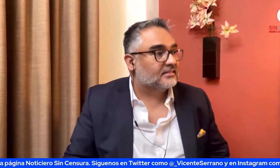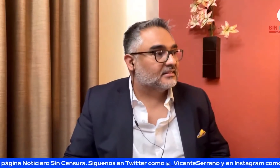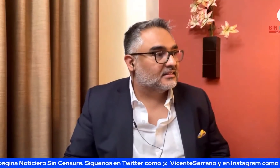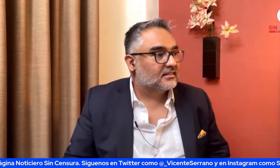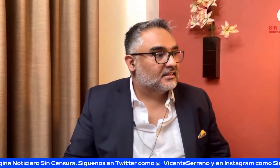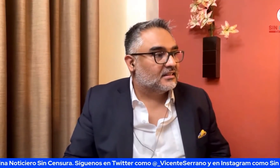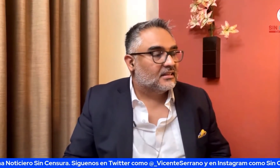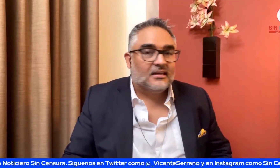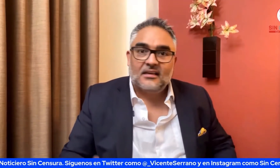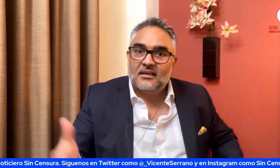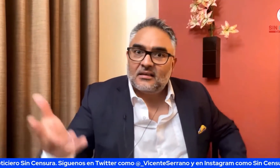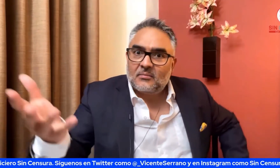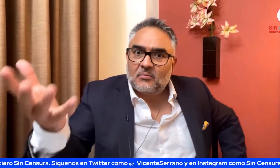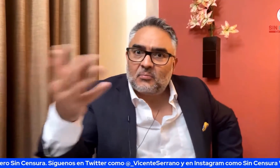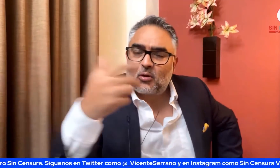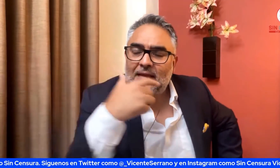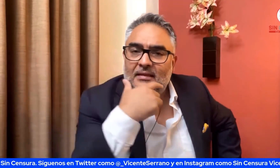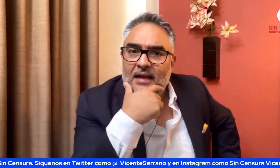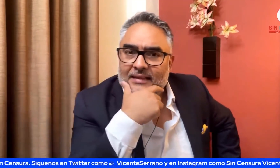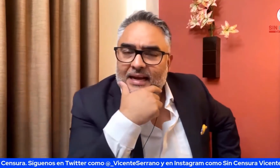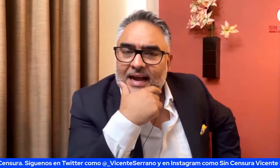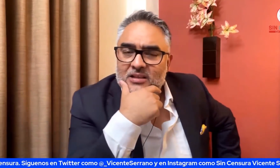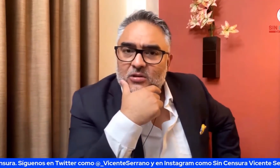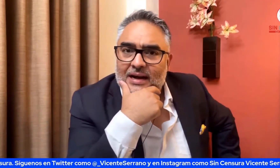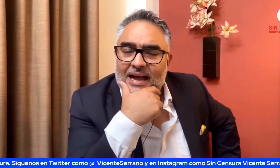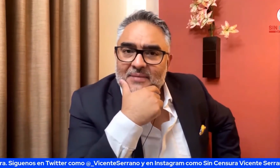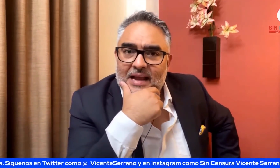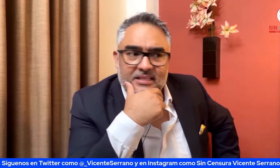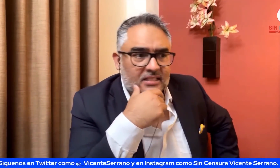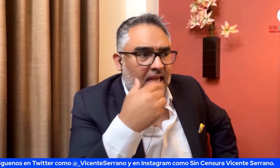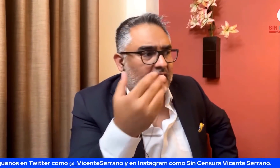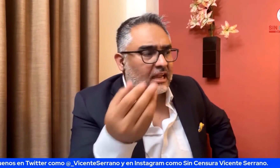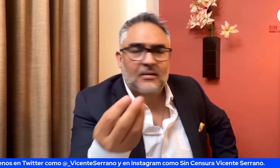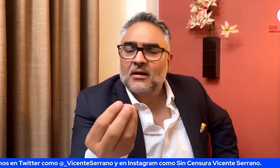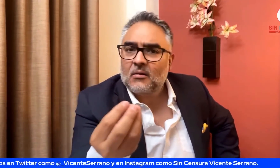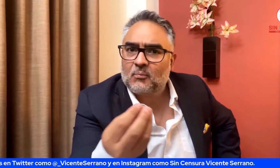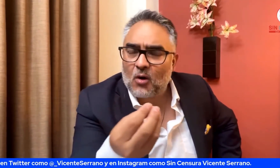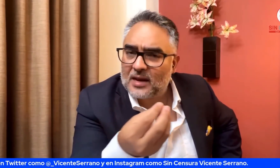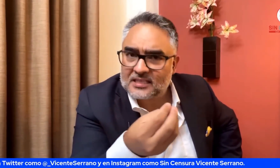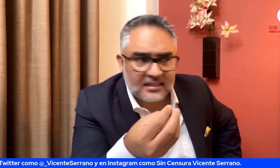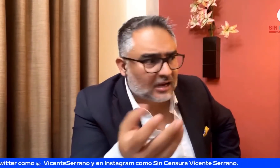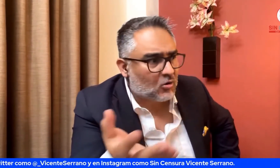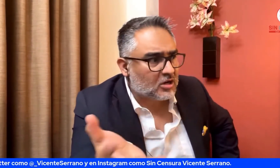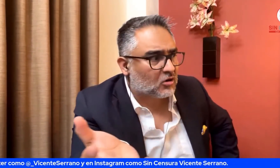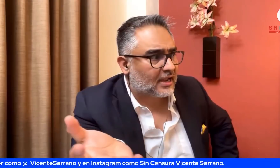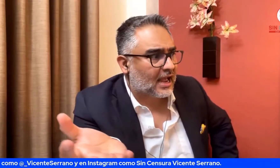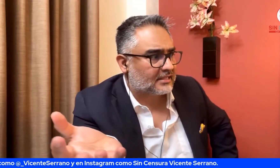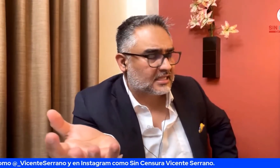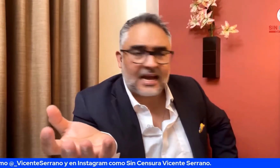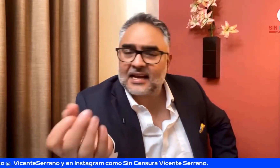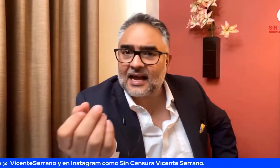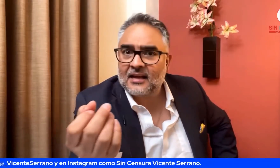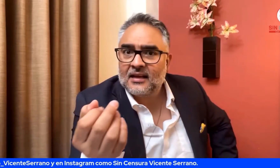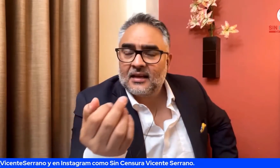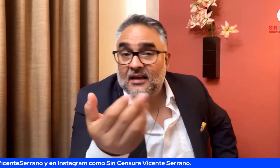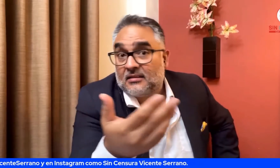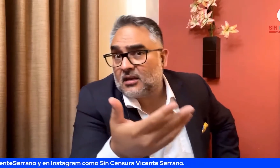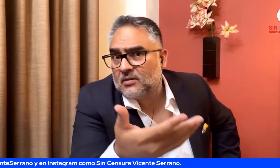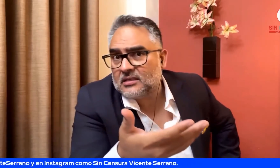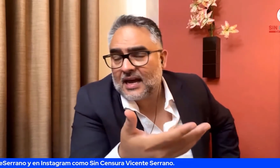que es? Por atacando a Carmen Aristegui, que pobrecita lo único que hacía